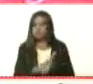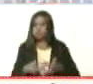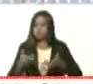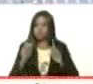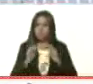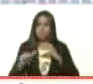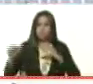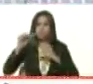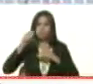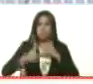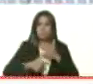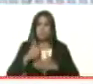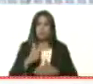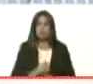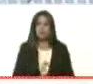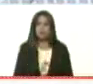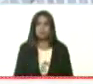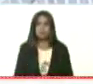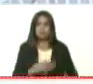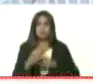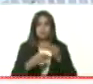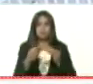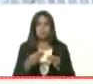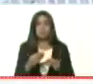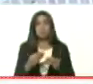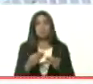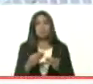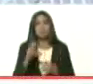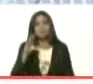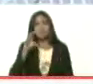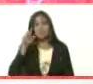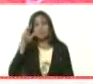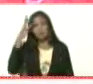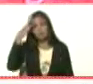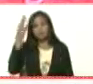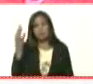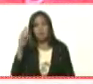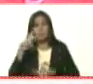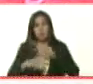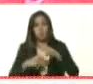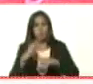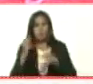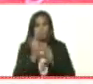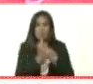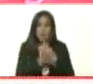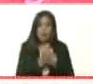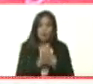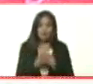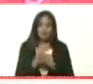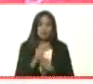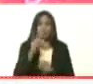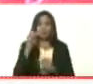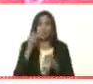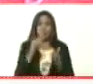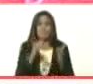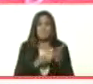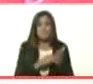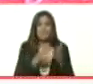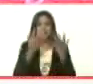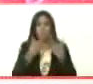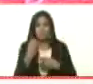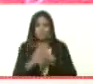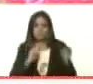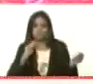elevar la creación de los CPT y llevarlo de 1.119 empresas a 2.000 empresas